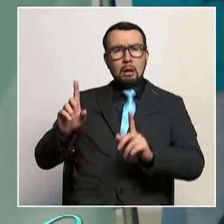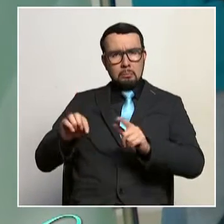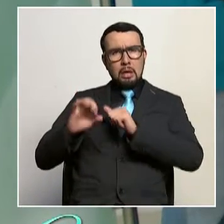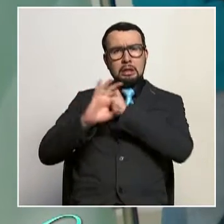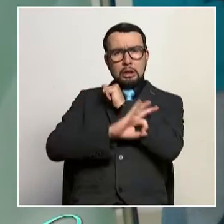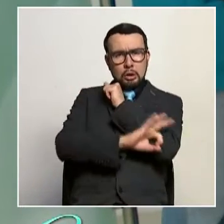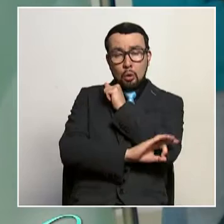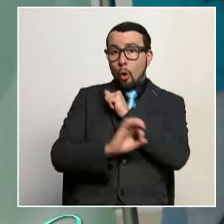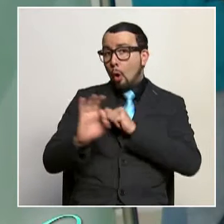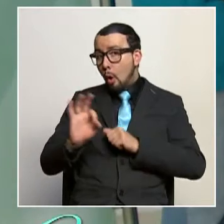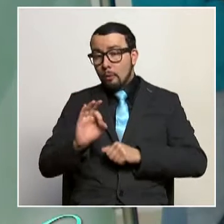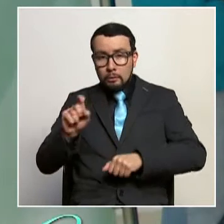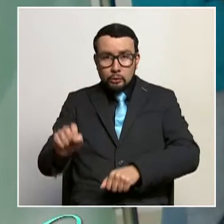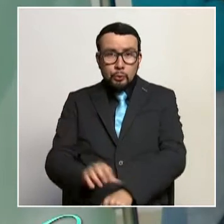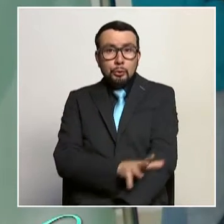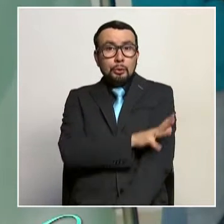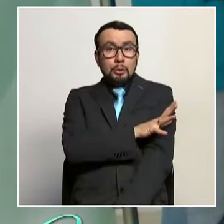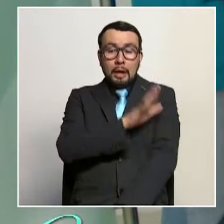o emocional,